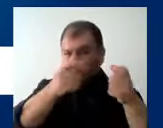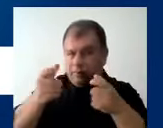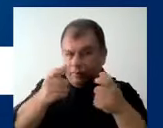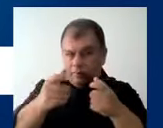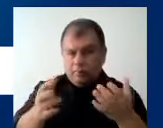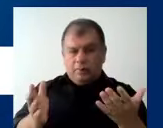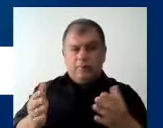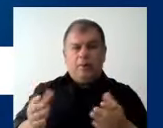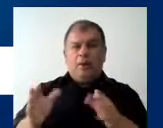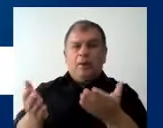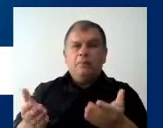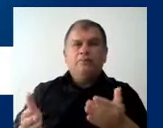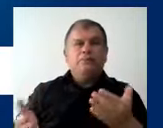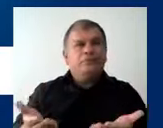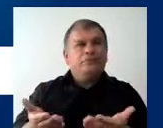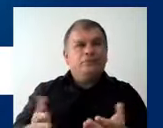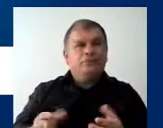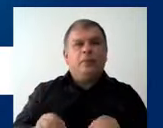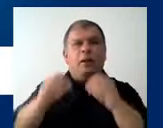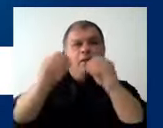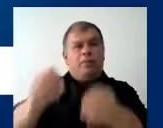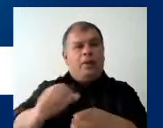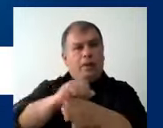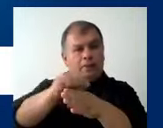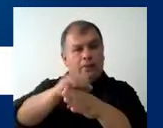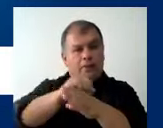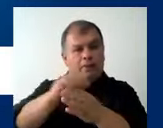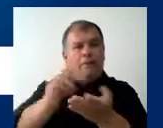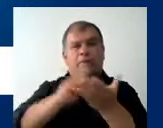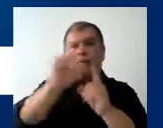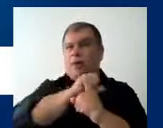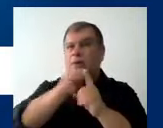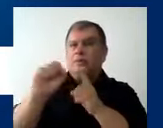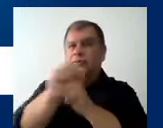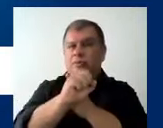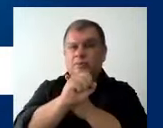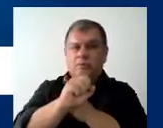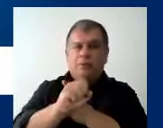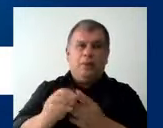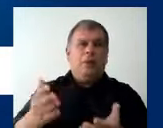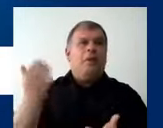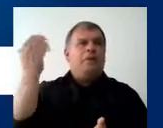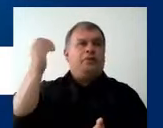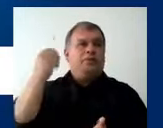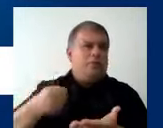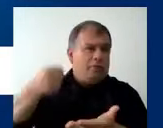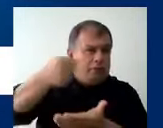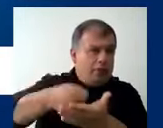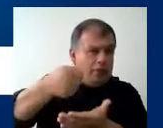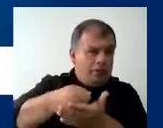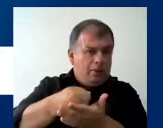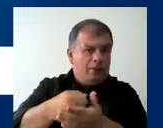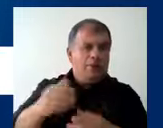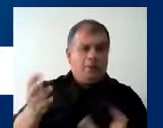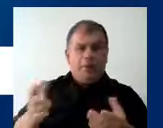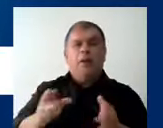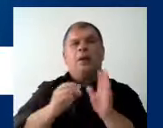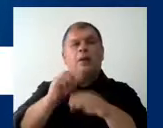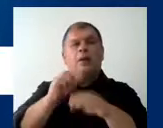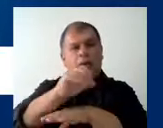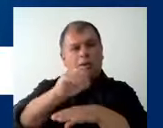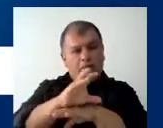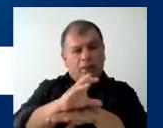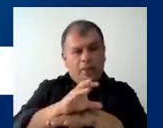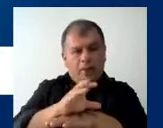a la implementación de los programas sociales, en este caso de pensión no contributiva, y ahí lo que recomendamos